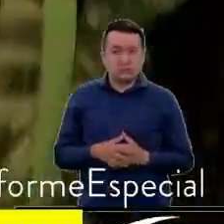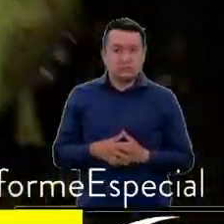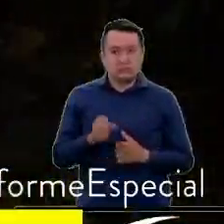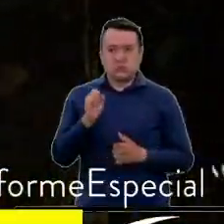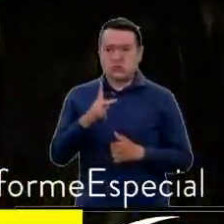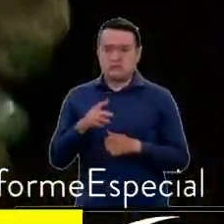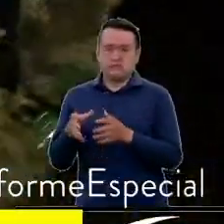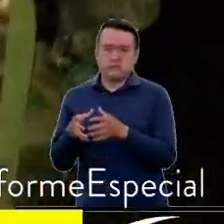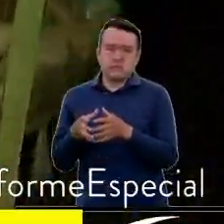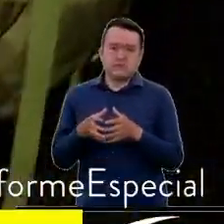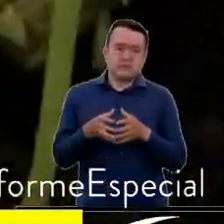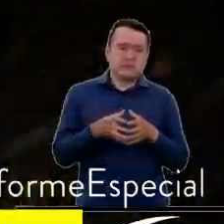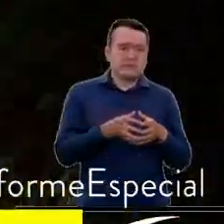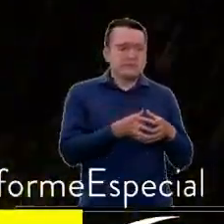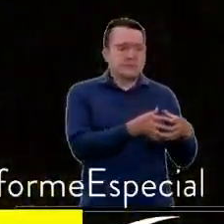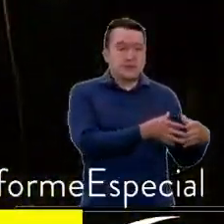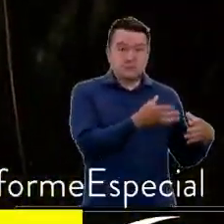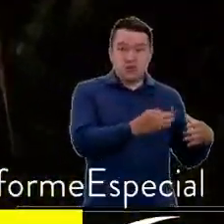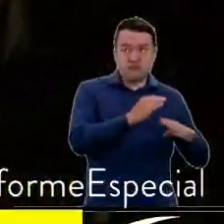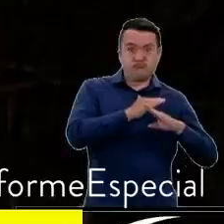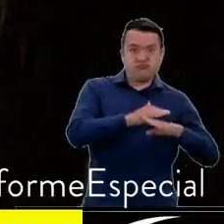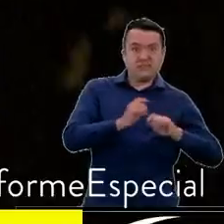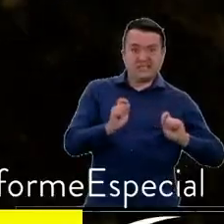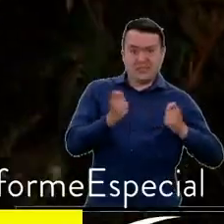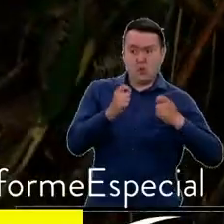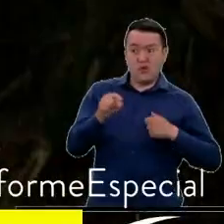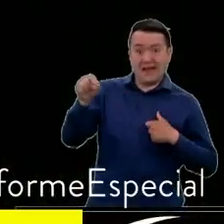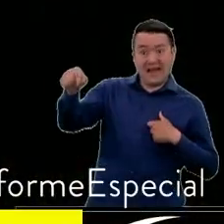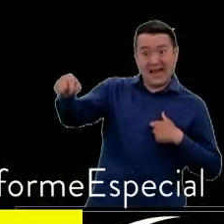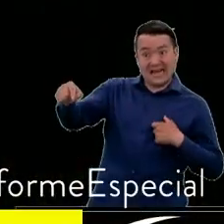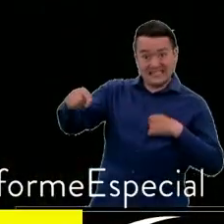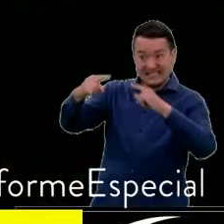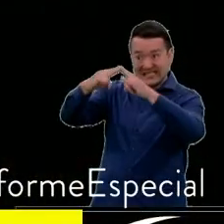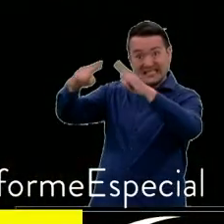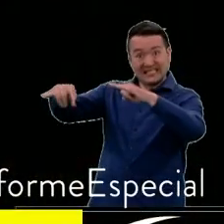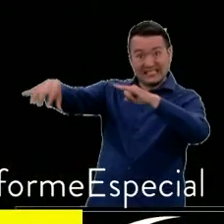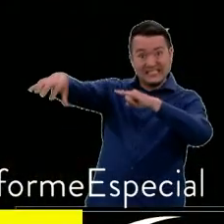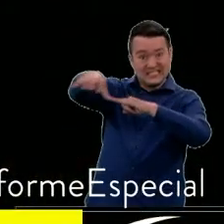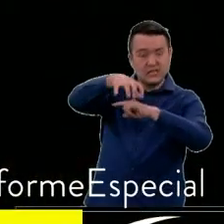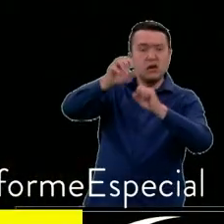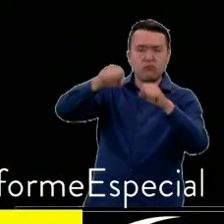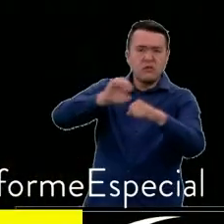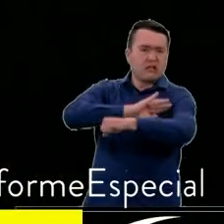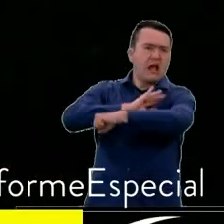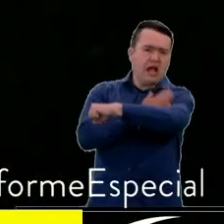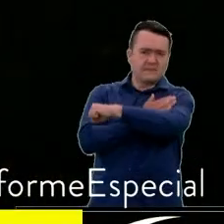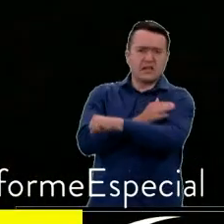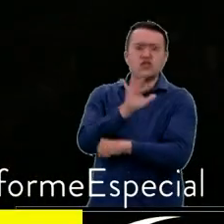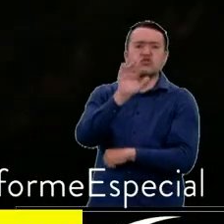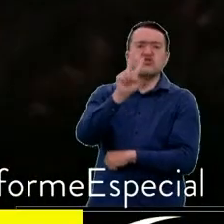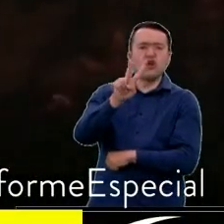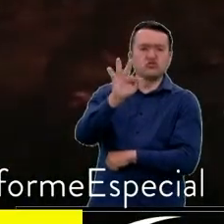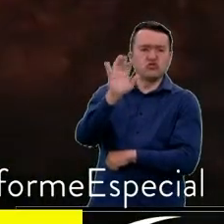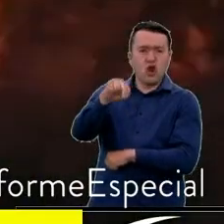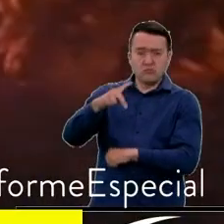Tras ubicarnos en una zona segura, el laboratorio con capacidad para producir 2 toneladas de cocaína mensualmente es